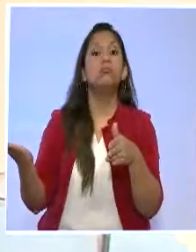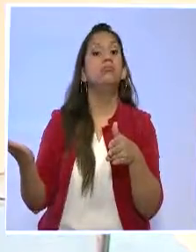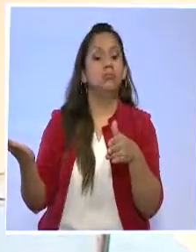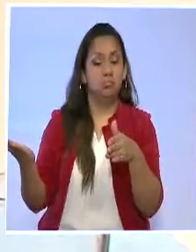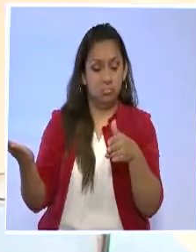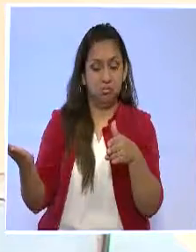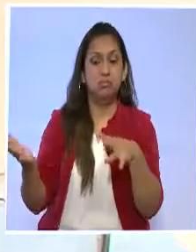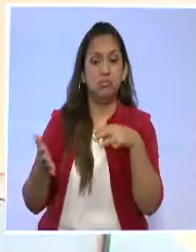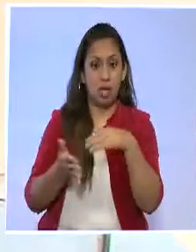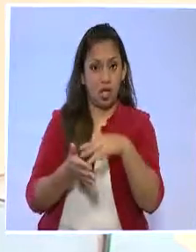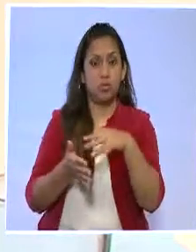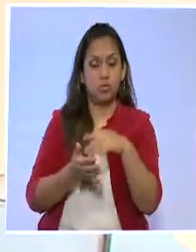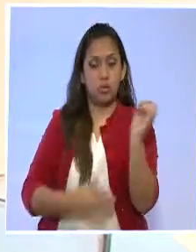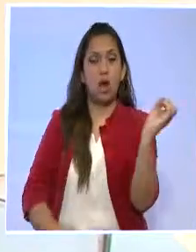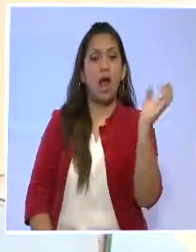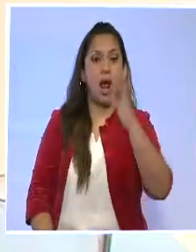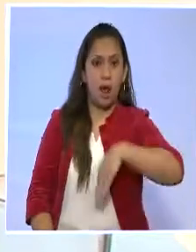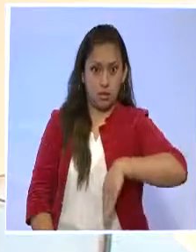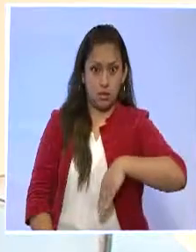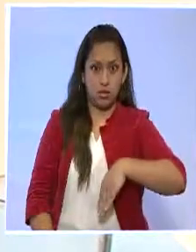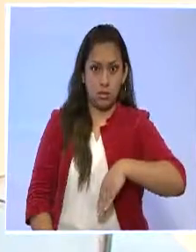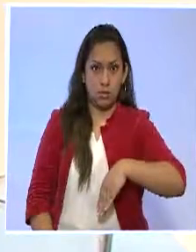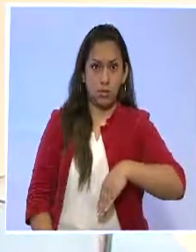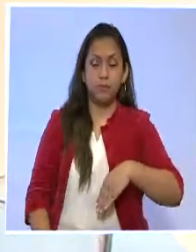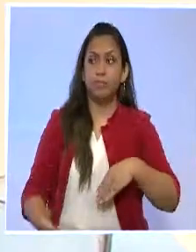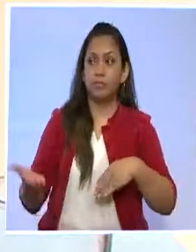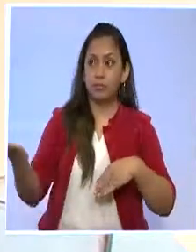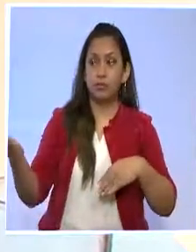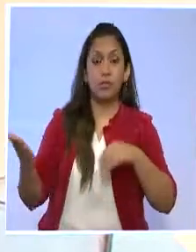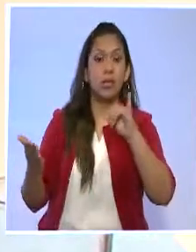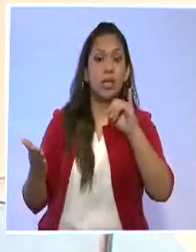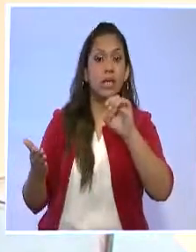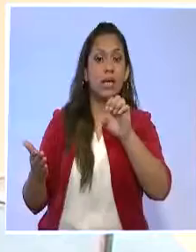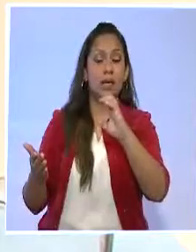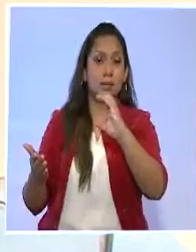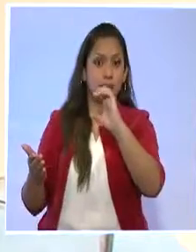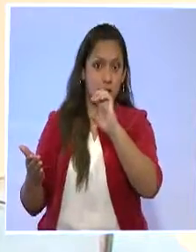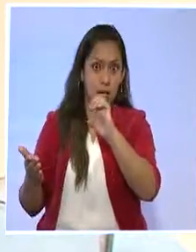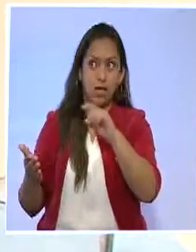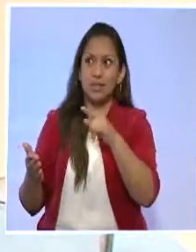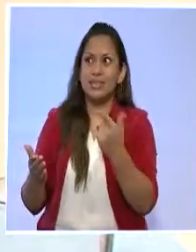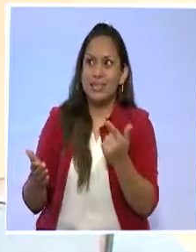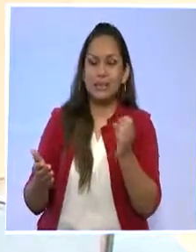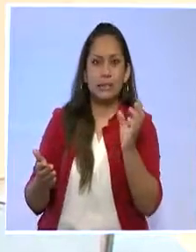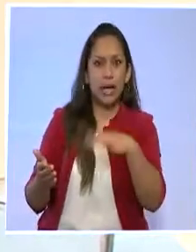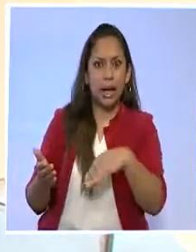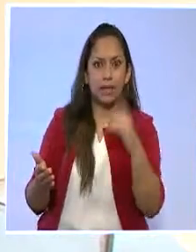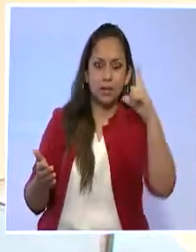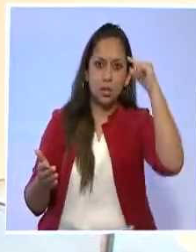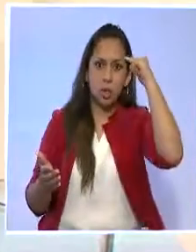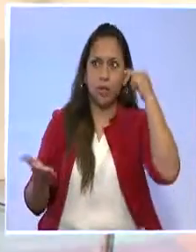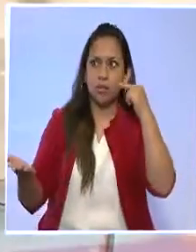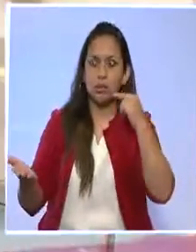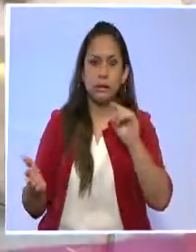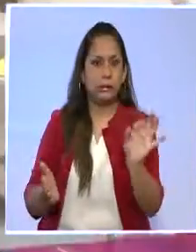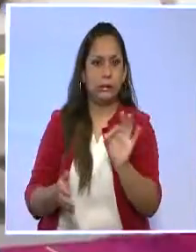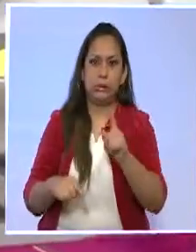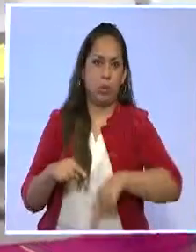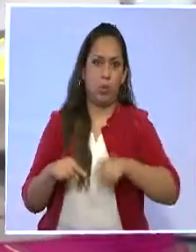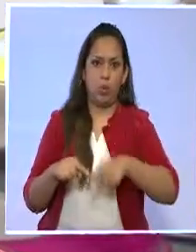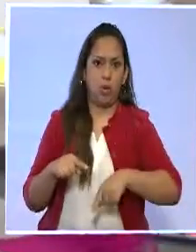y no hemos podido llegar con las becas del gobierno porque para instaurar en un país nuestros becarios también necesitamos una